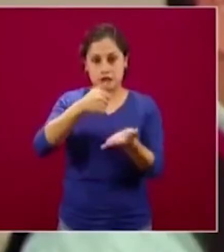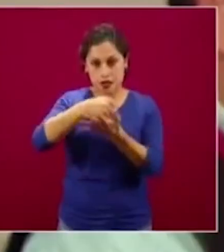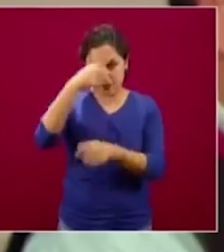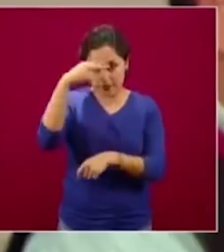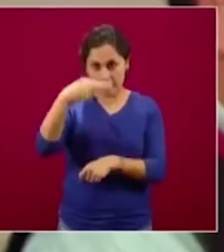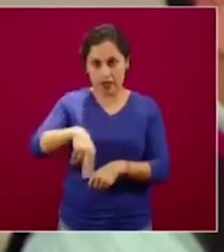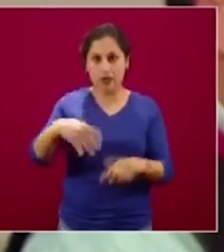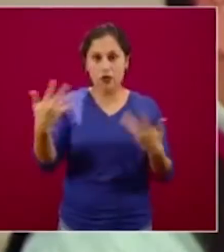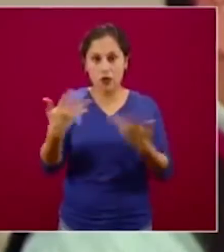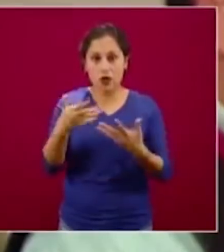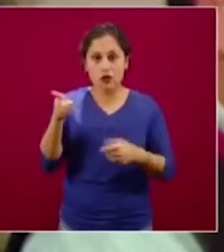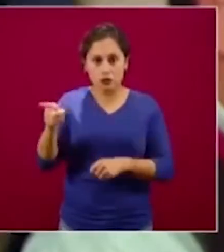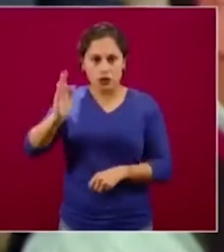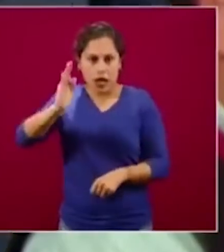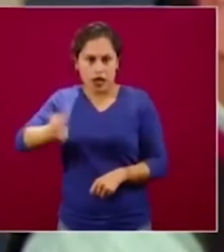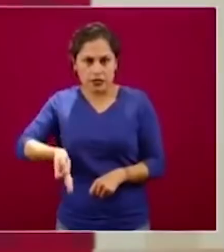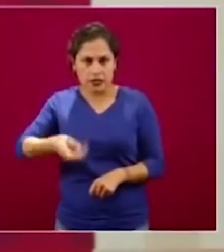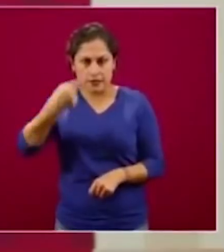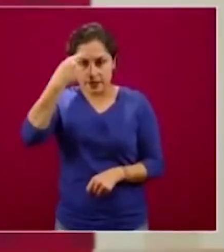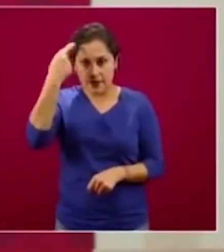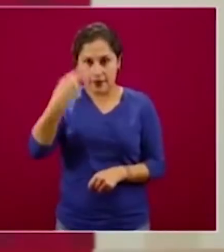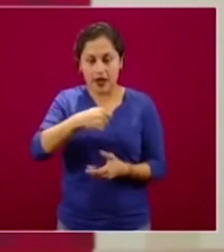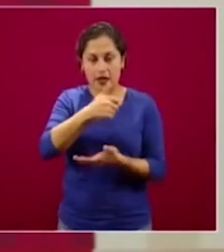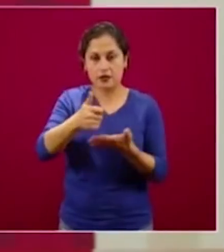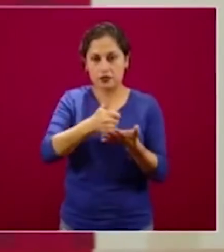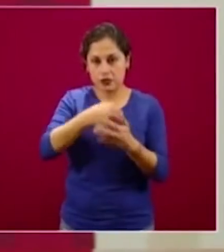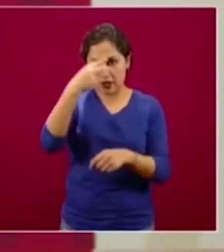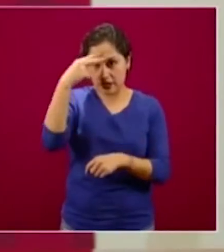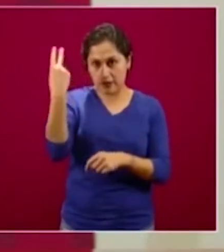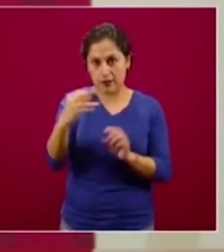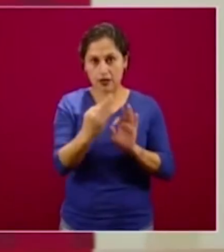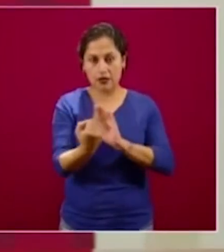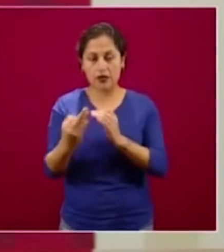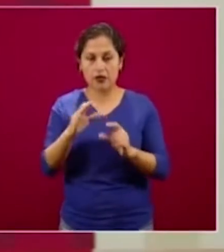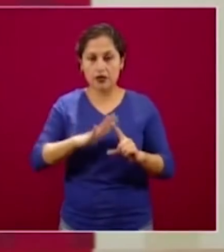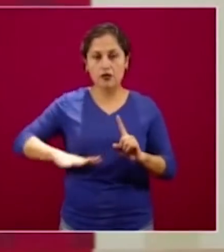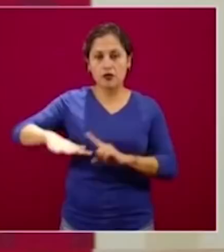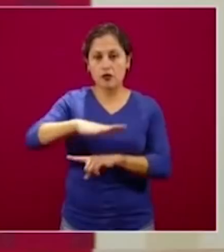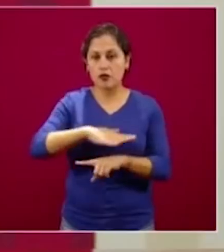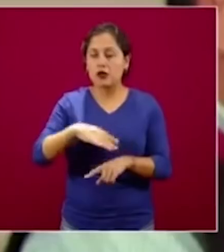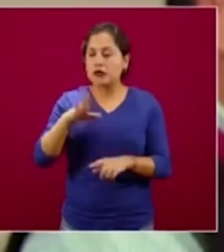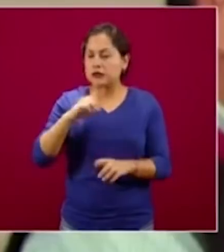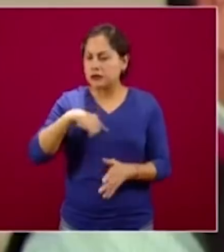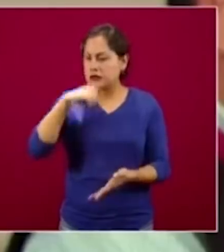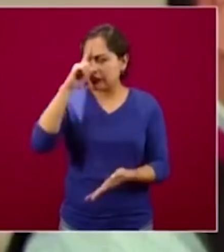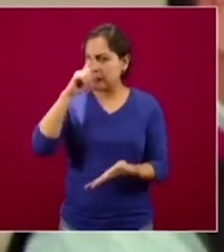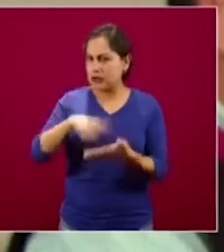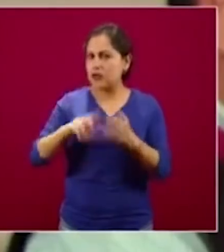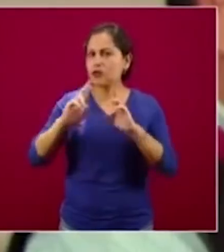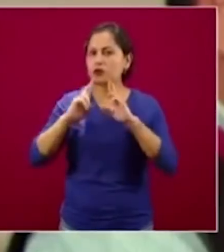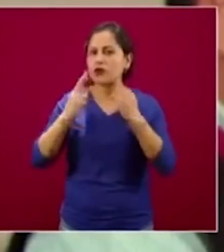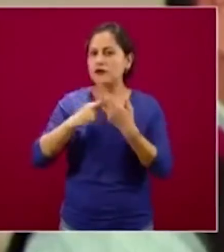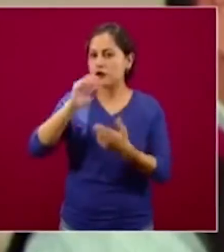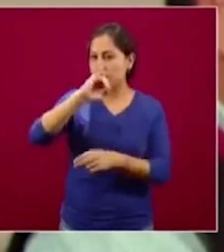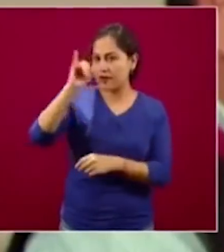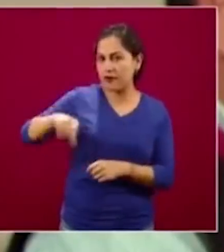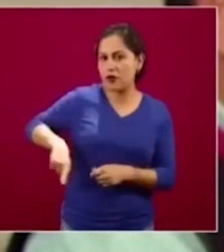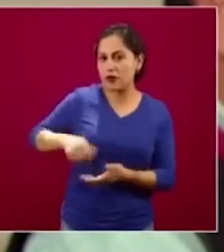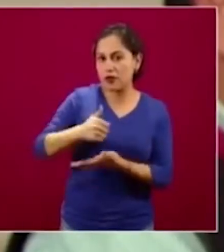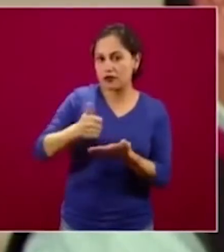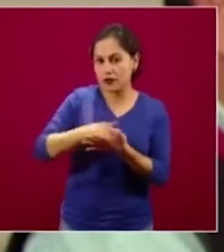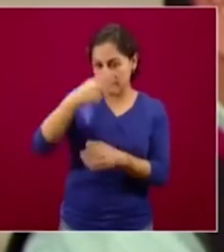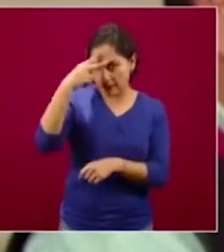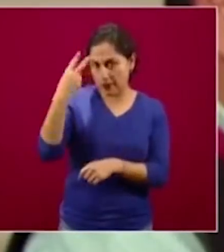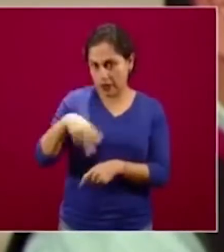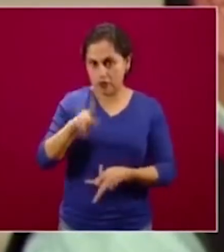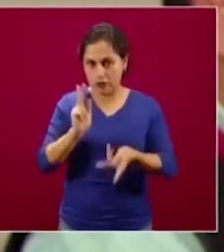usted las avala para la zona metropolitana, que creo que es un tema que se tocó en esta reunión con Sheinbaum. Y por último, la